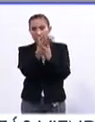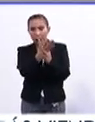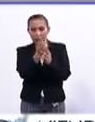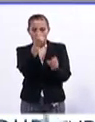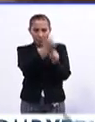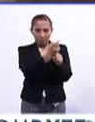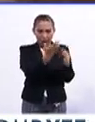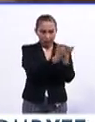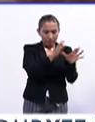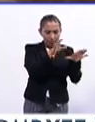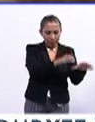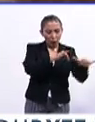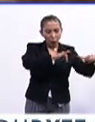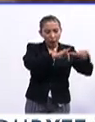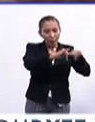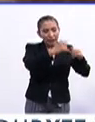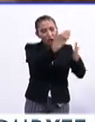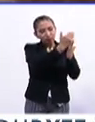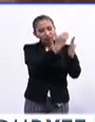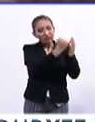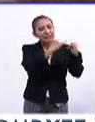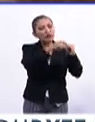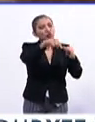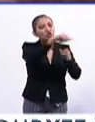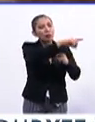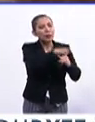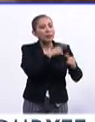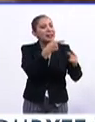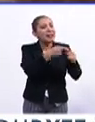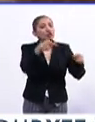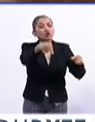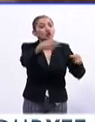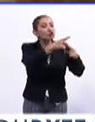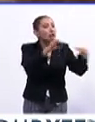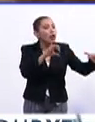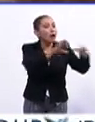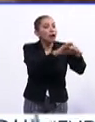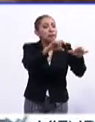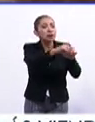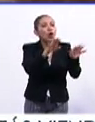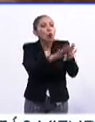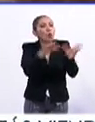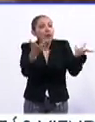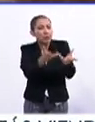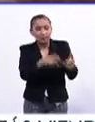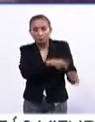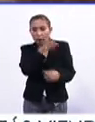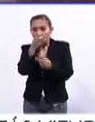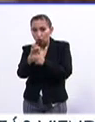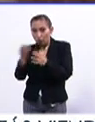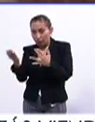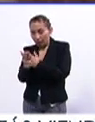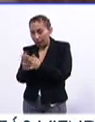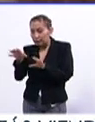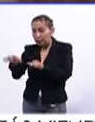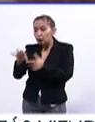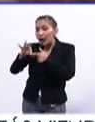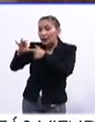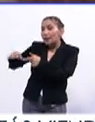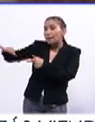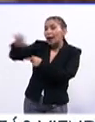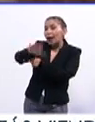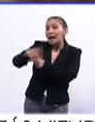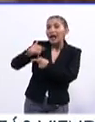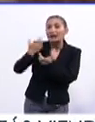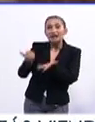primera parte que es un mapa de acción institucional ese quién cómo cuándo y dónde si se quiere y una segunda parte que es una guía para los